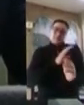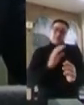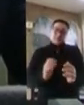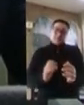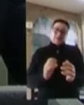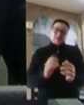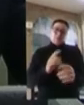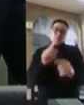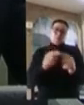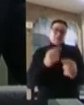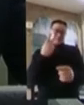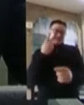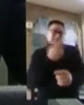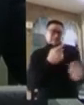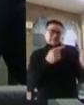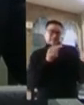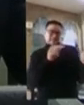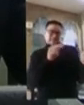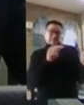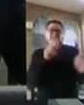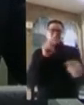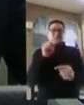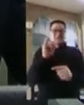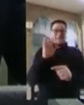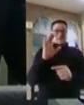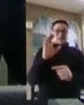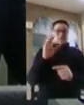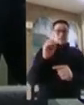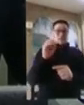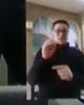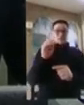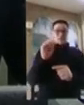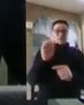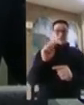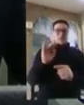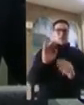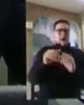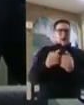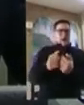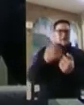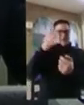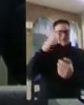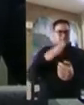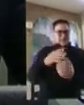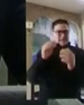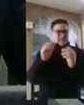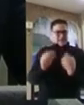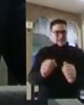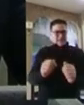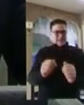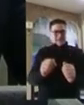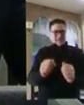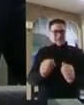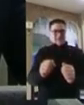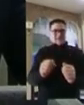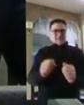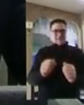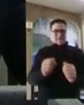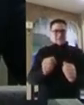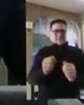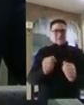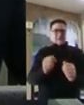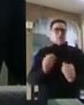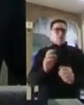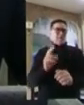dice al Señor: ¿cómo puede un hombre viejo entrar de nuevo al vientre de su mamá? Vemos